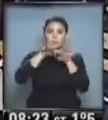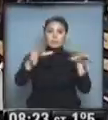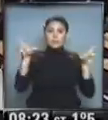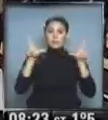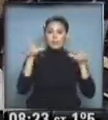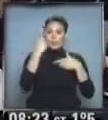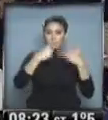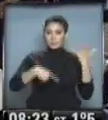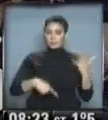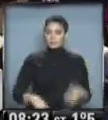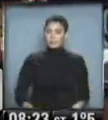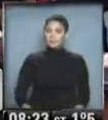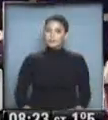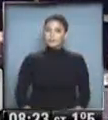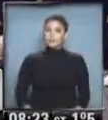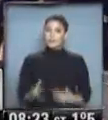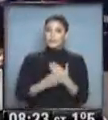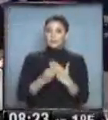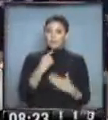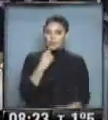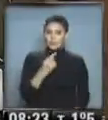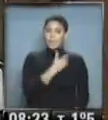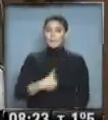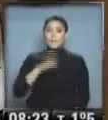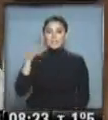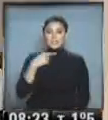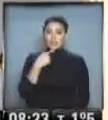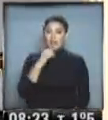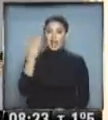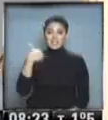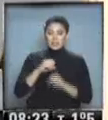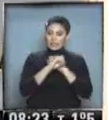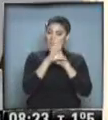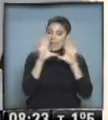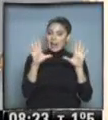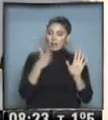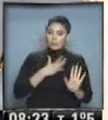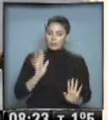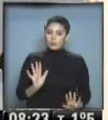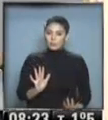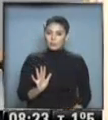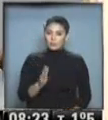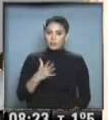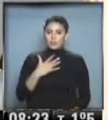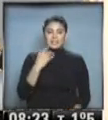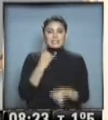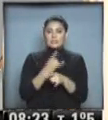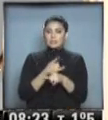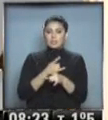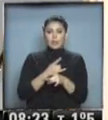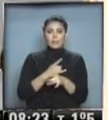medios que tuvo? Bueno, la presidenta fue muy clara ayer, ¿no? A mi criterio, como lo hace ella,